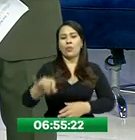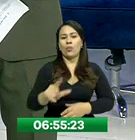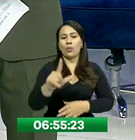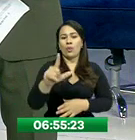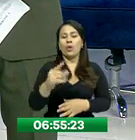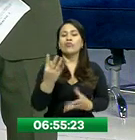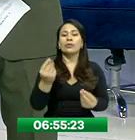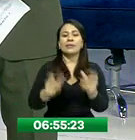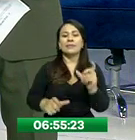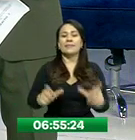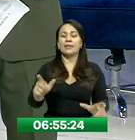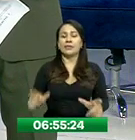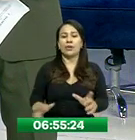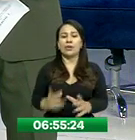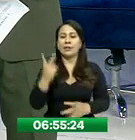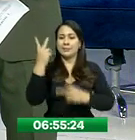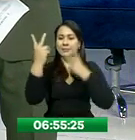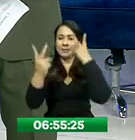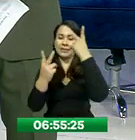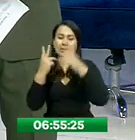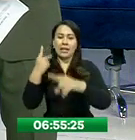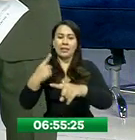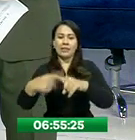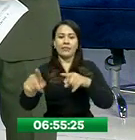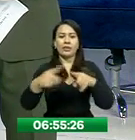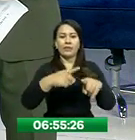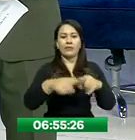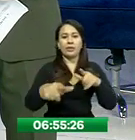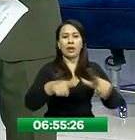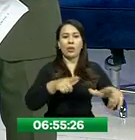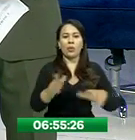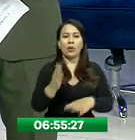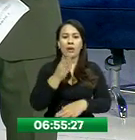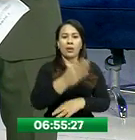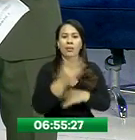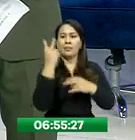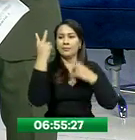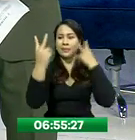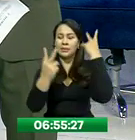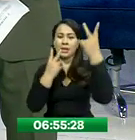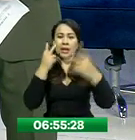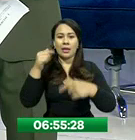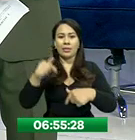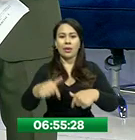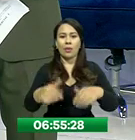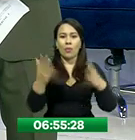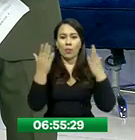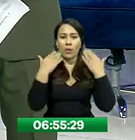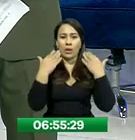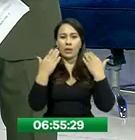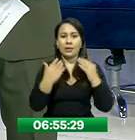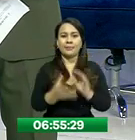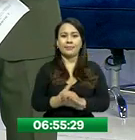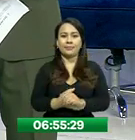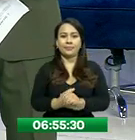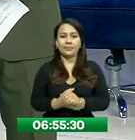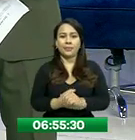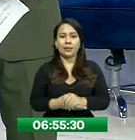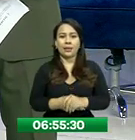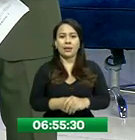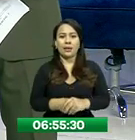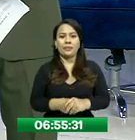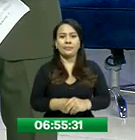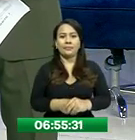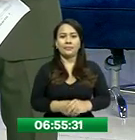muchos se aprestan a visitar diferentes puntos turísticos de la Perla del Pacífico. Y esta situación,